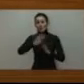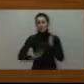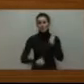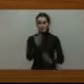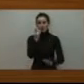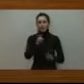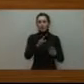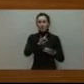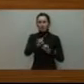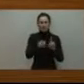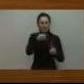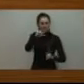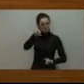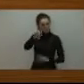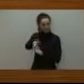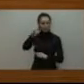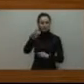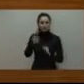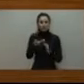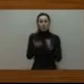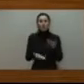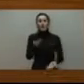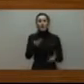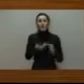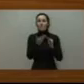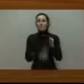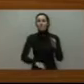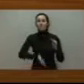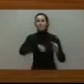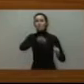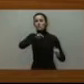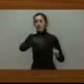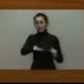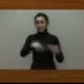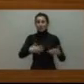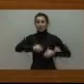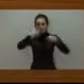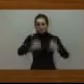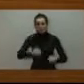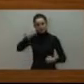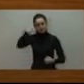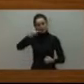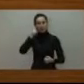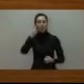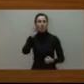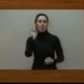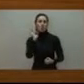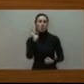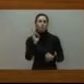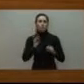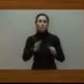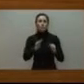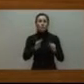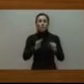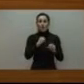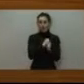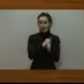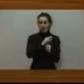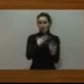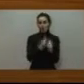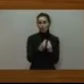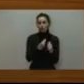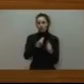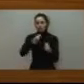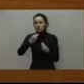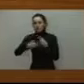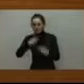del doble que la menor de 15 años. Por ello hay que apostar firmemente, como es lógico, por políticas de conciliación laboral, de